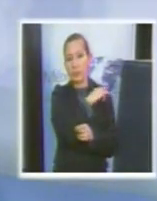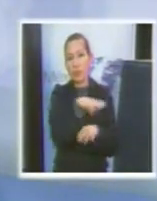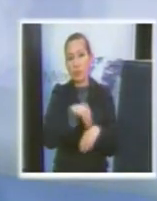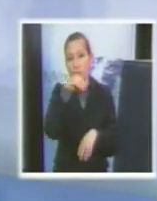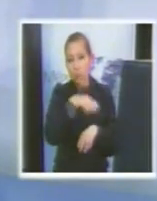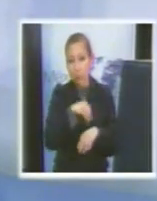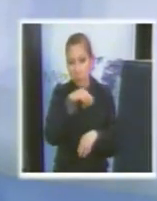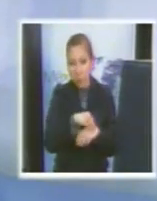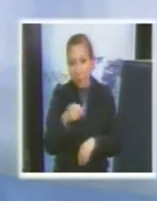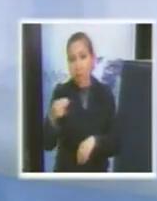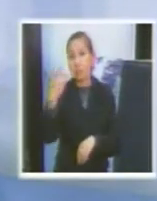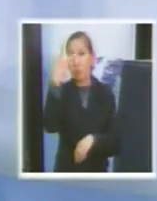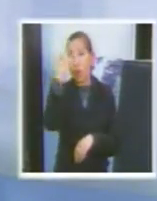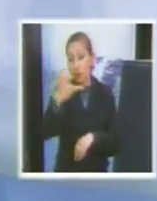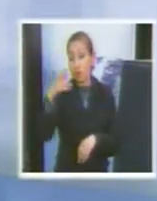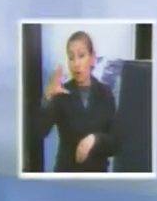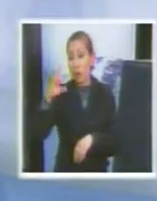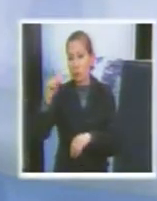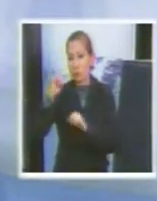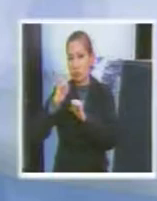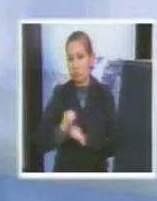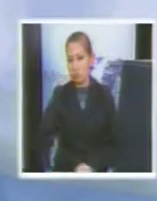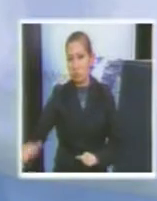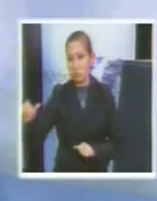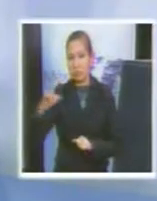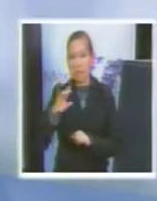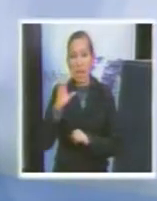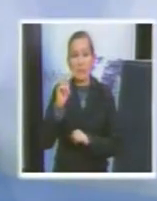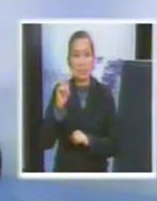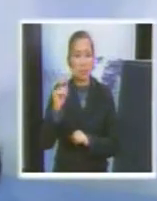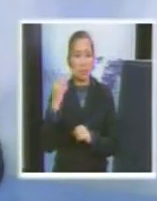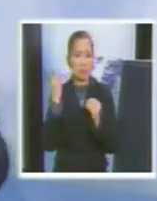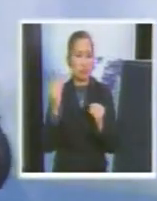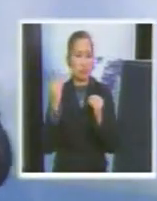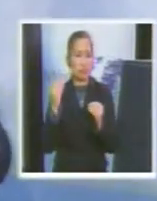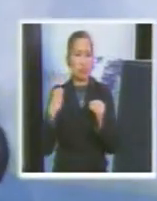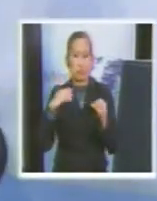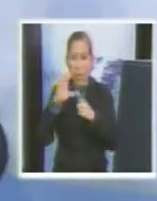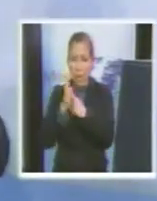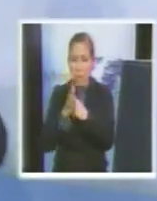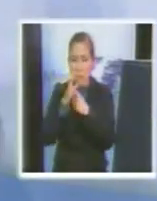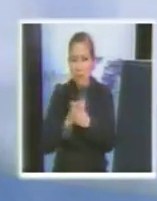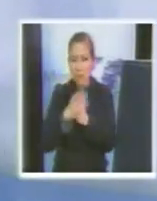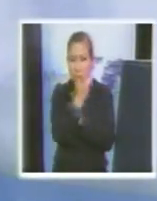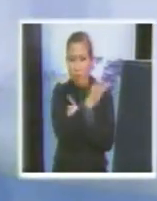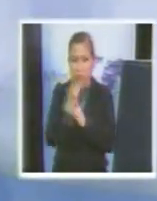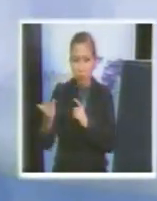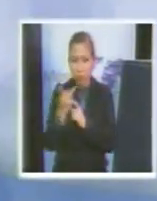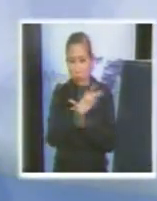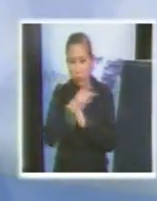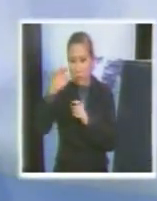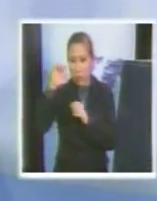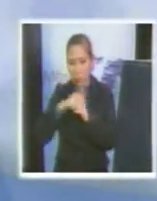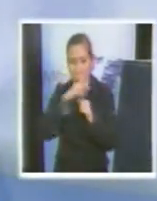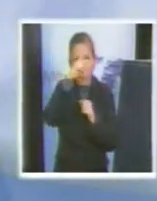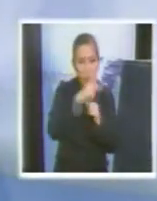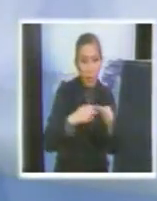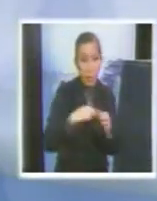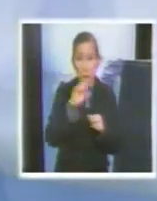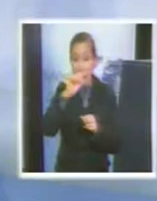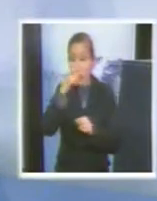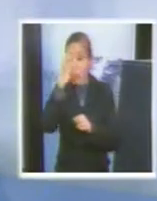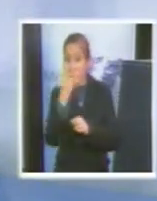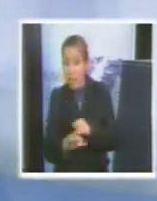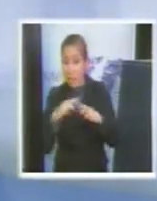Suecia, 8 cancilleres. Hemos tenido un sinnúmero de comisiones binacionales, 23 reuniones